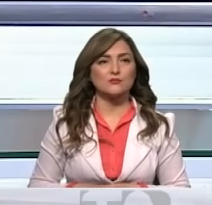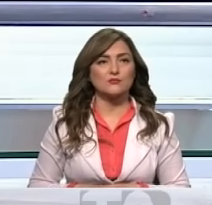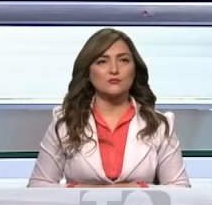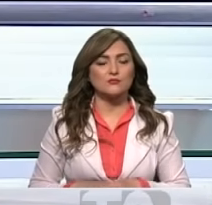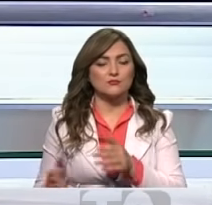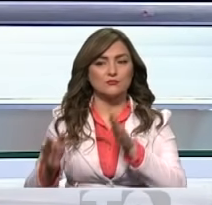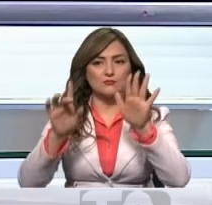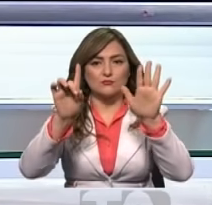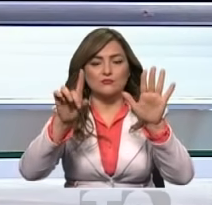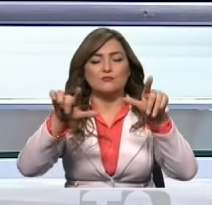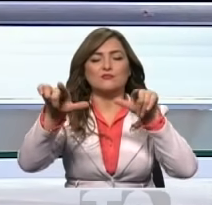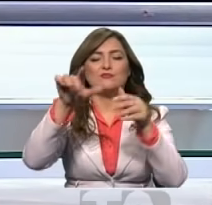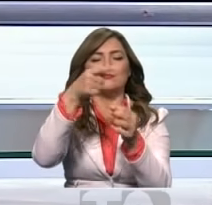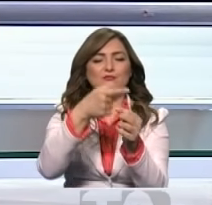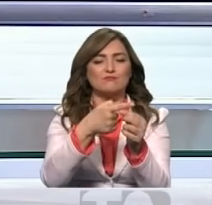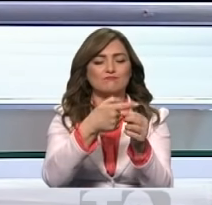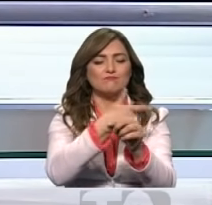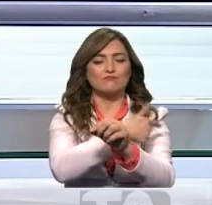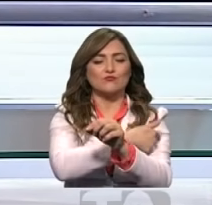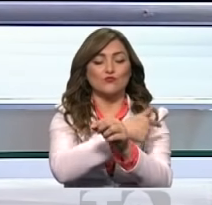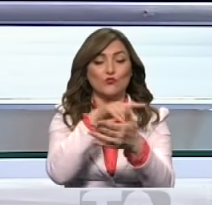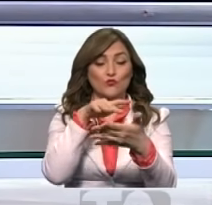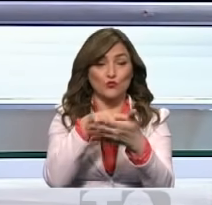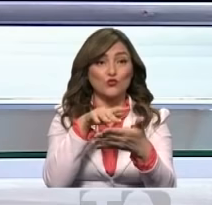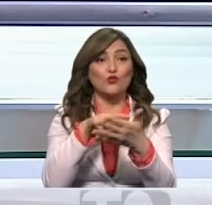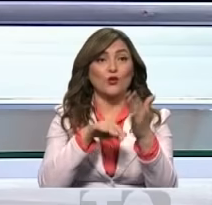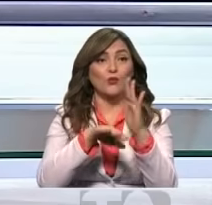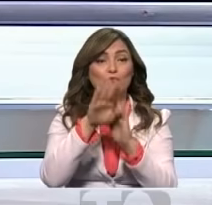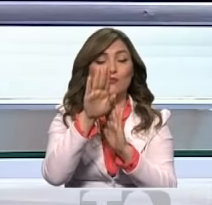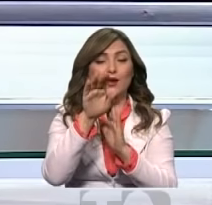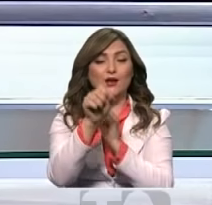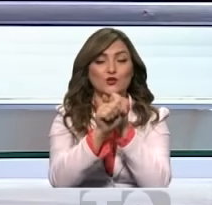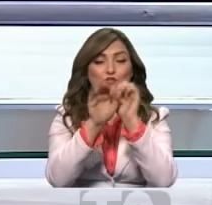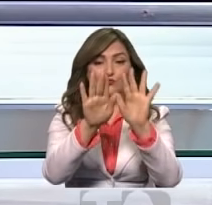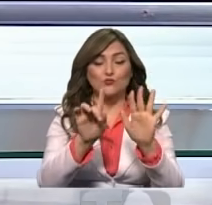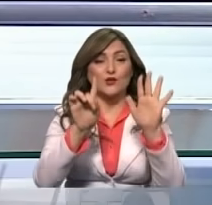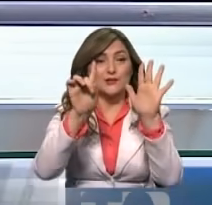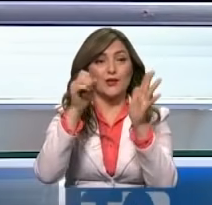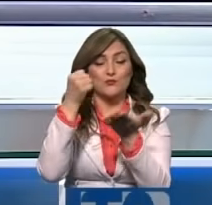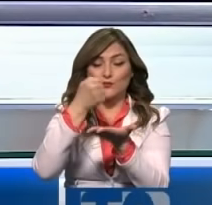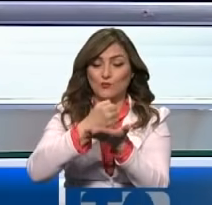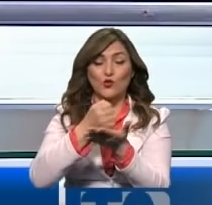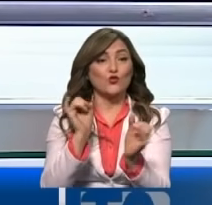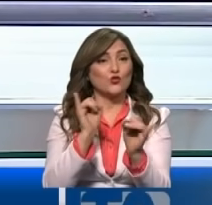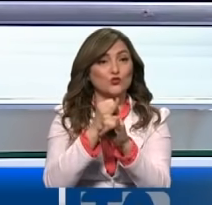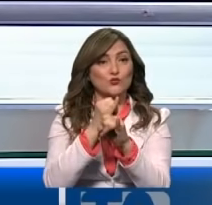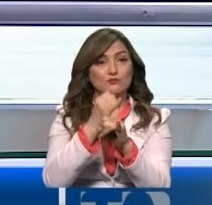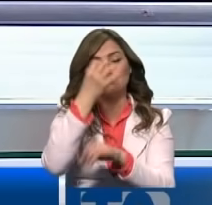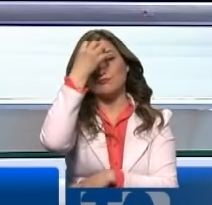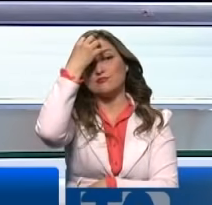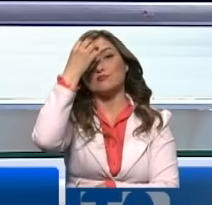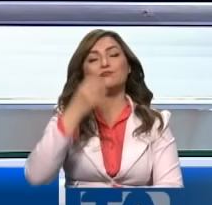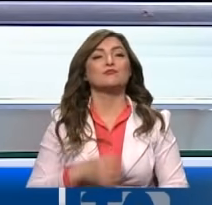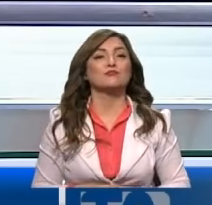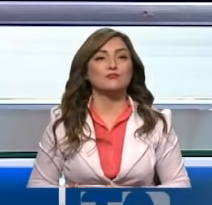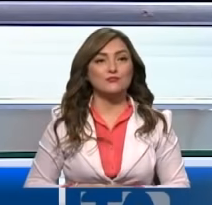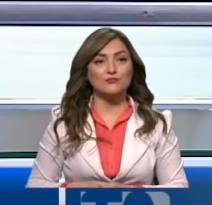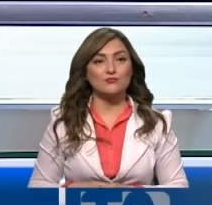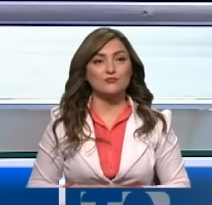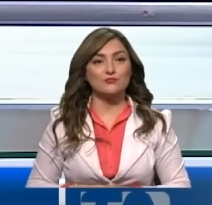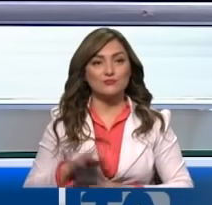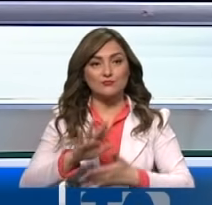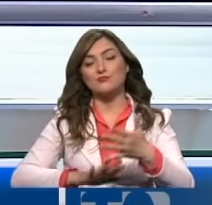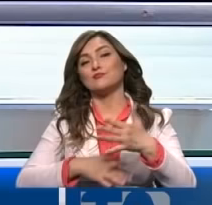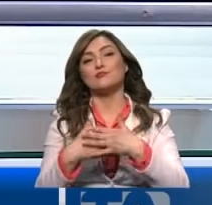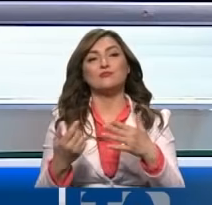En 6 puntos en Quito se vacuna a estudiantes de más de 16 años matriculados en instituciones educativas. Mientras el